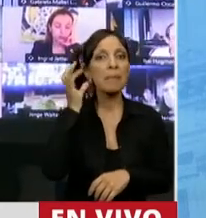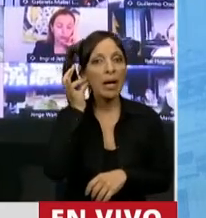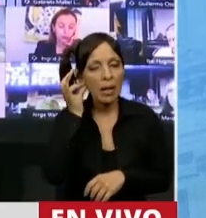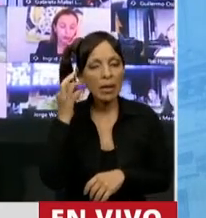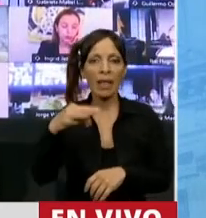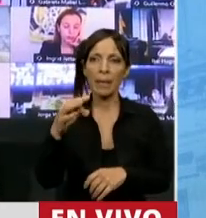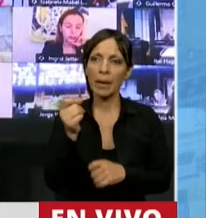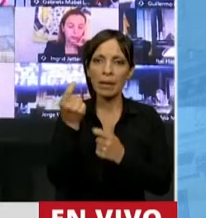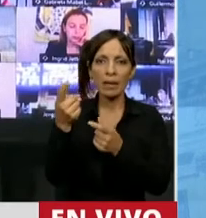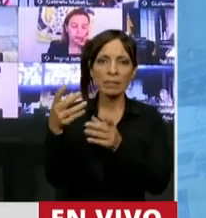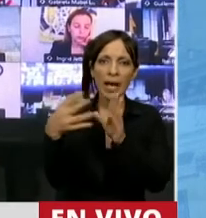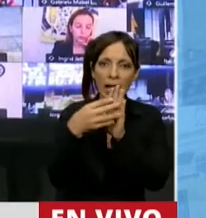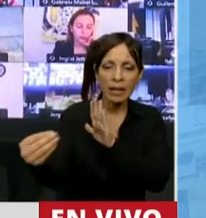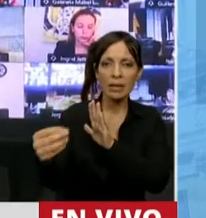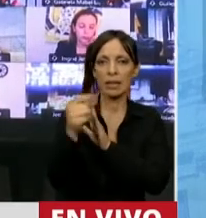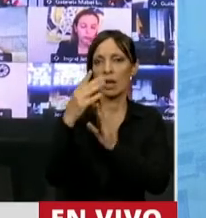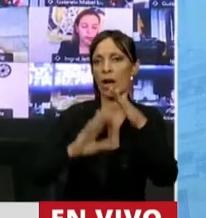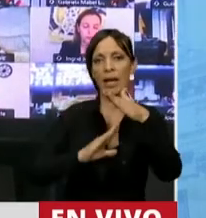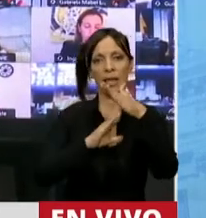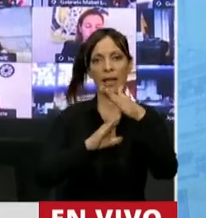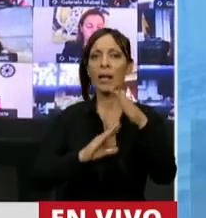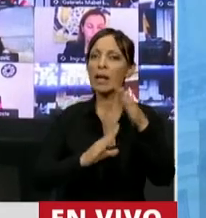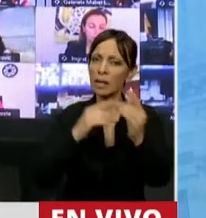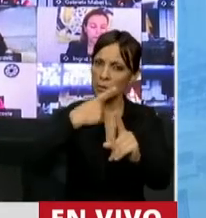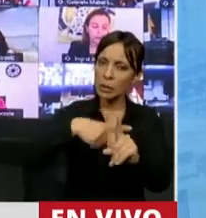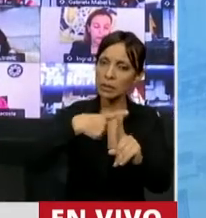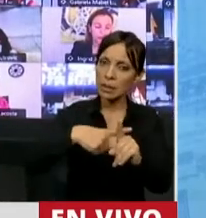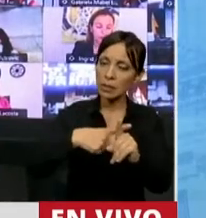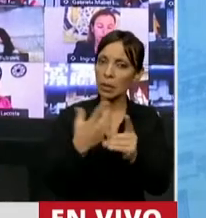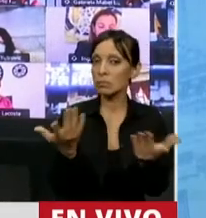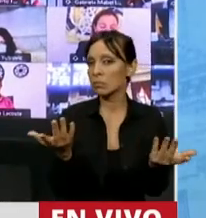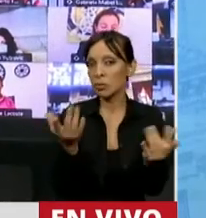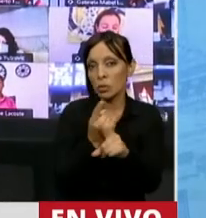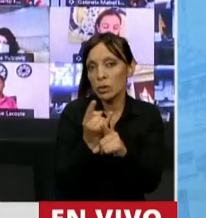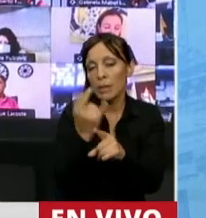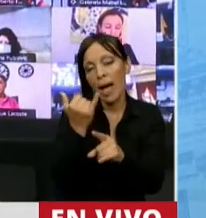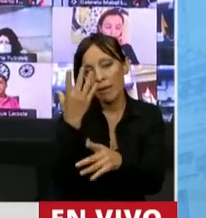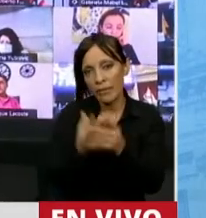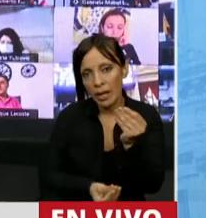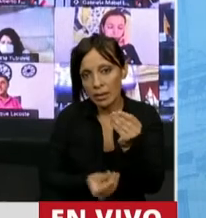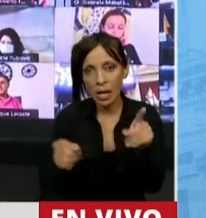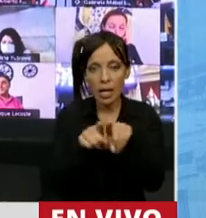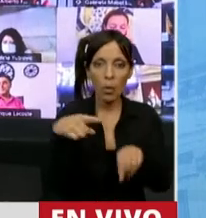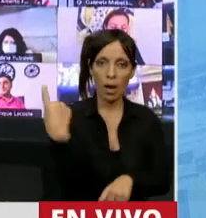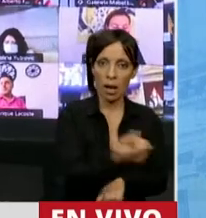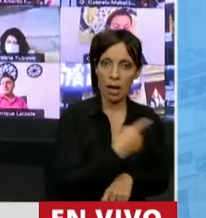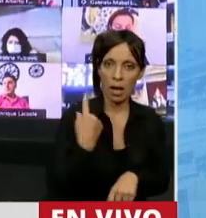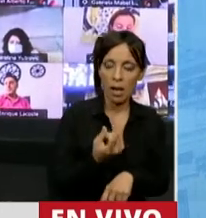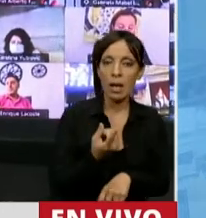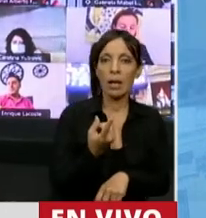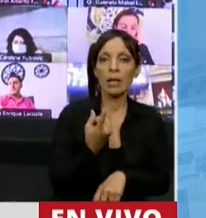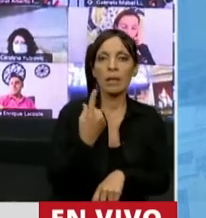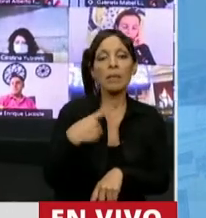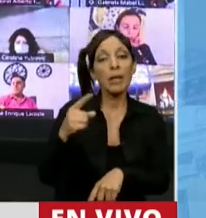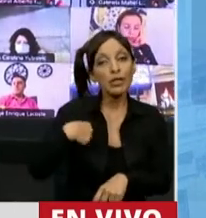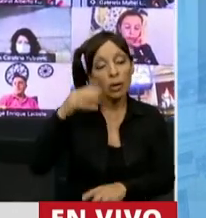ejemplo de un líder positivo, que como todo comete errores, como lo cometemos todos, pero yo